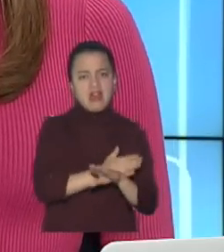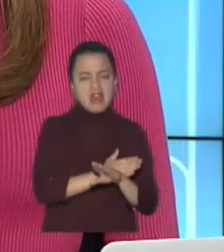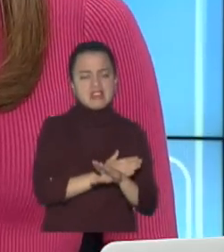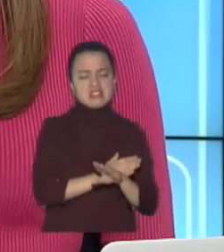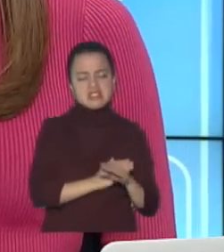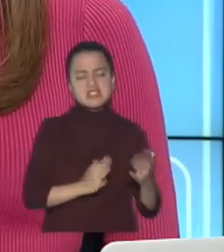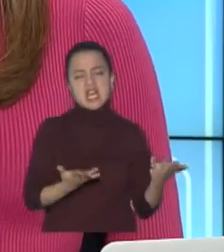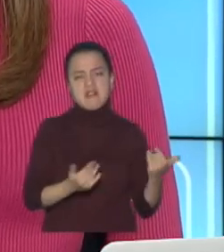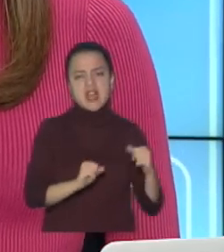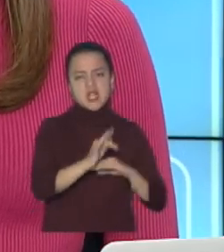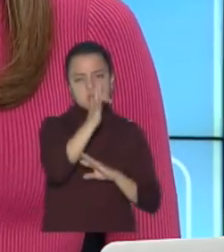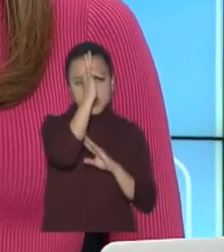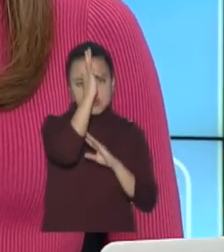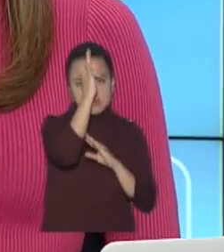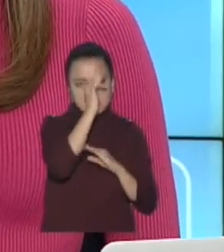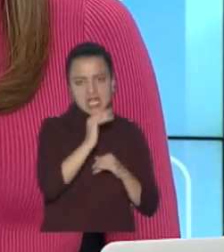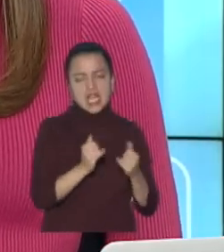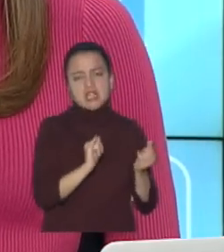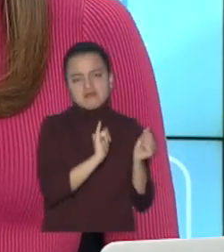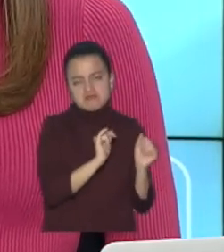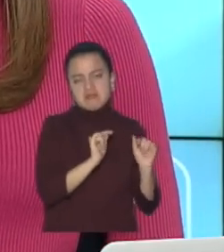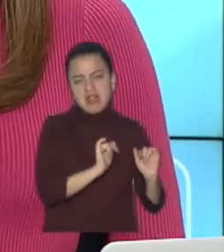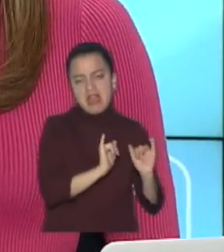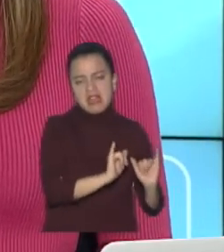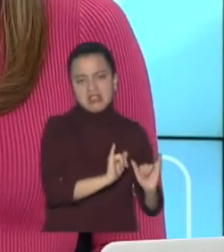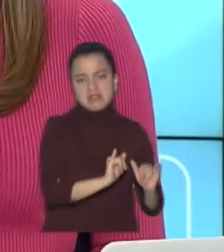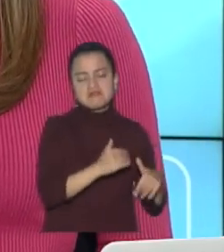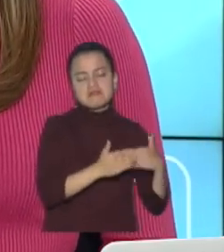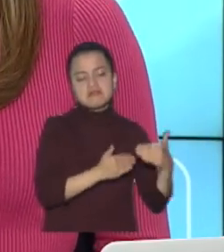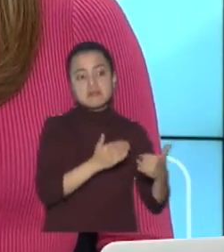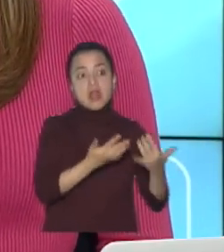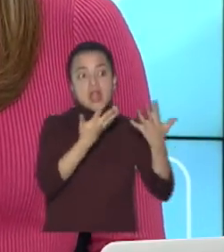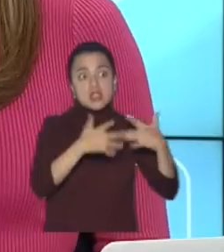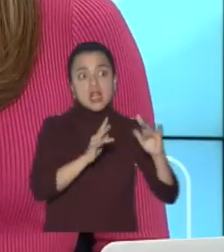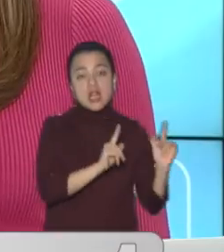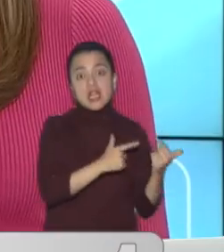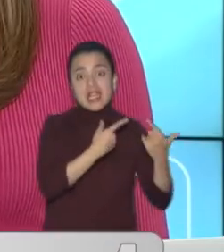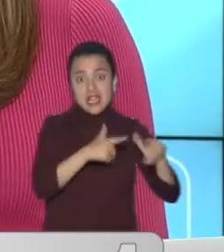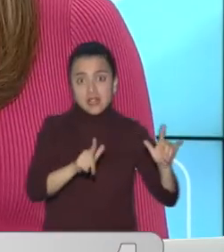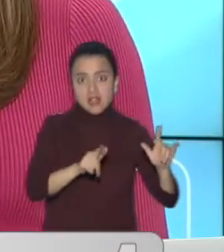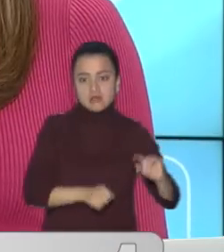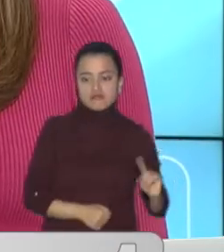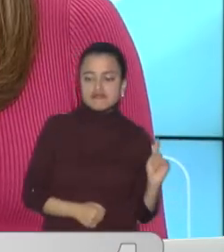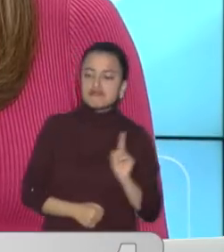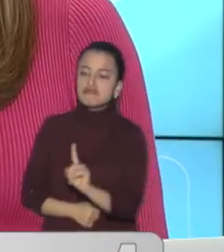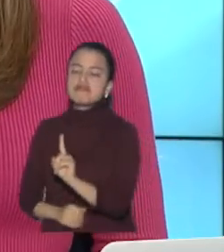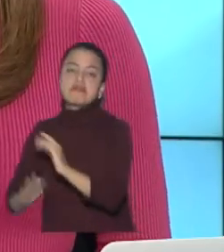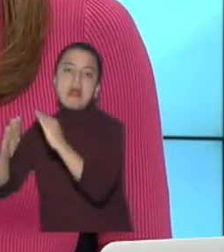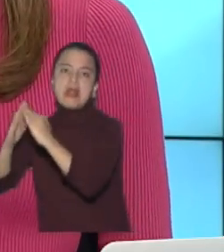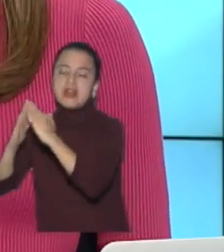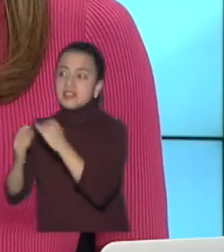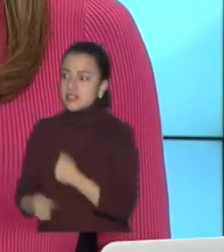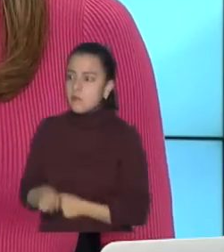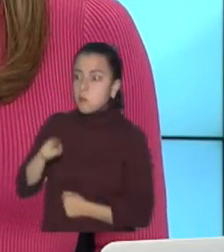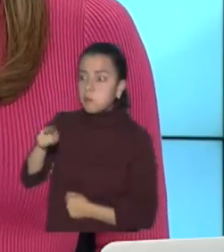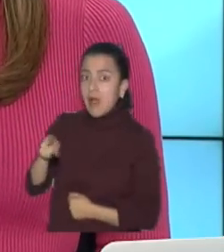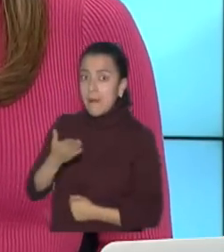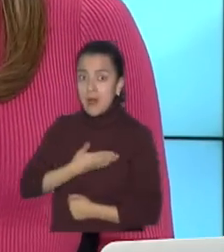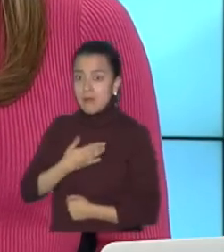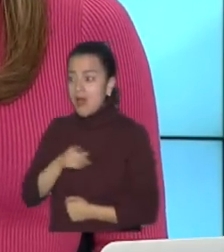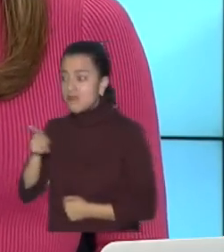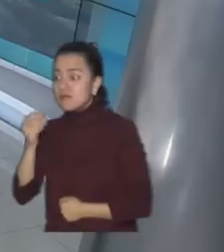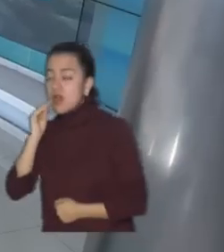rehabilitación atacó y asesinó a su mamá y a su abuela con arma blanca. El hecho se registró en la localidad de Kennedy, en el occidente de